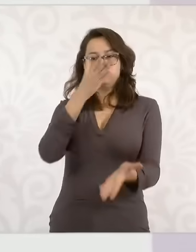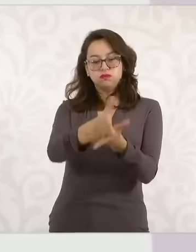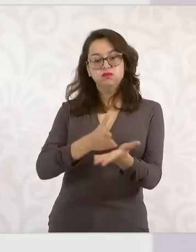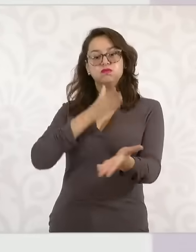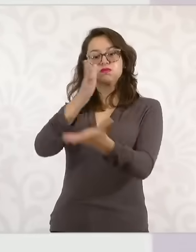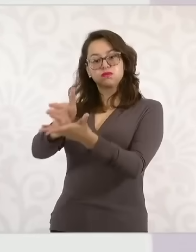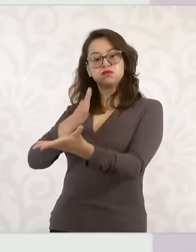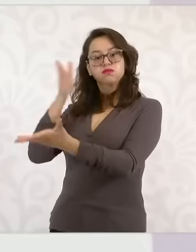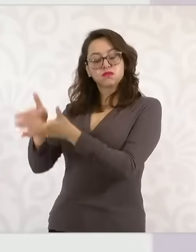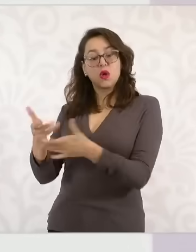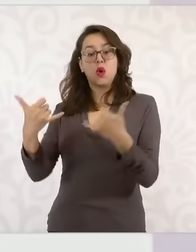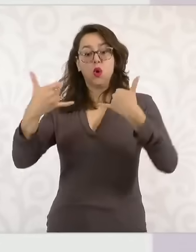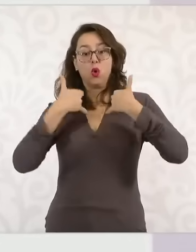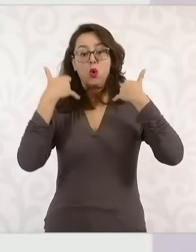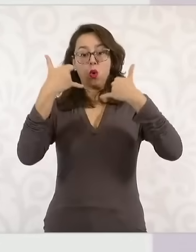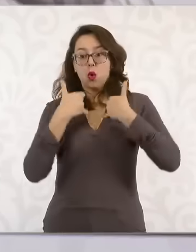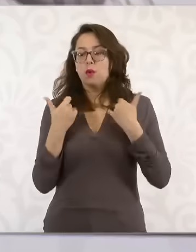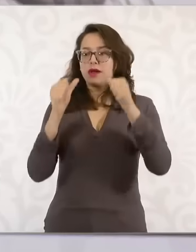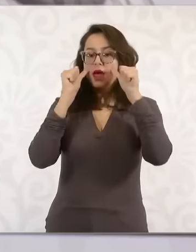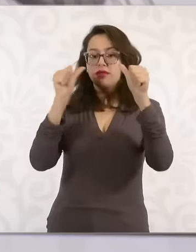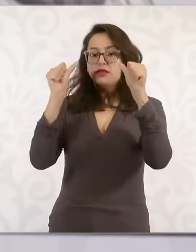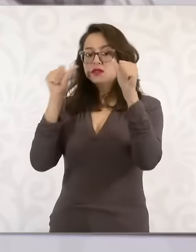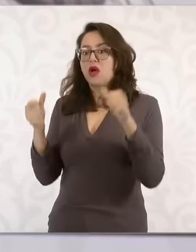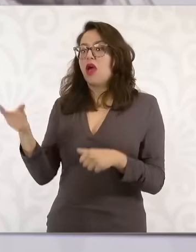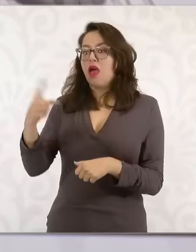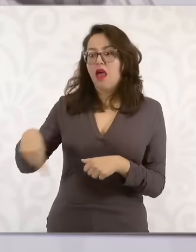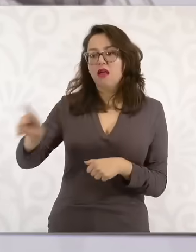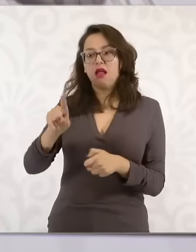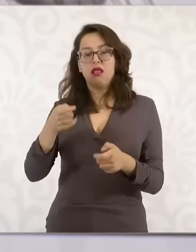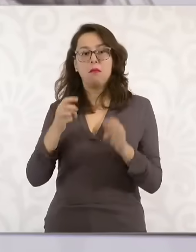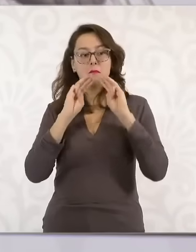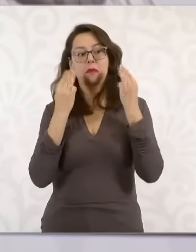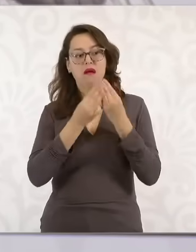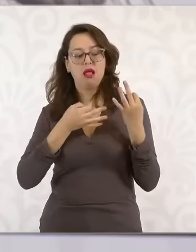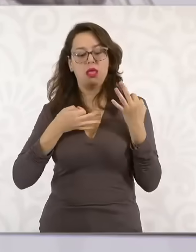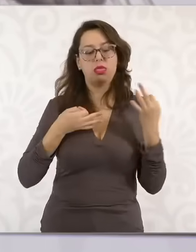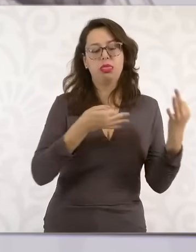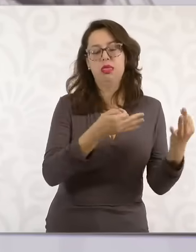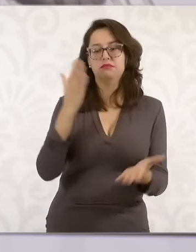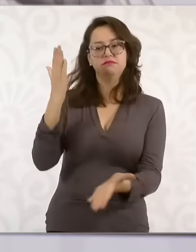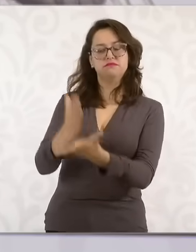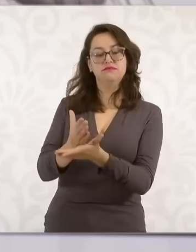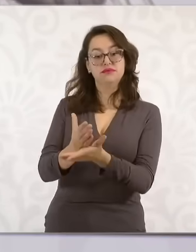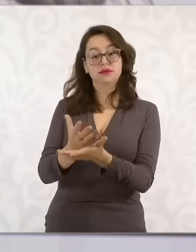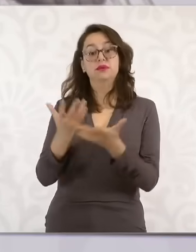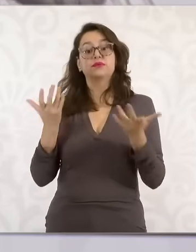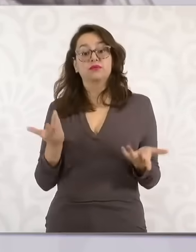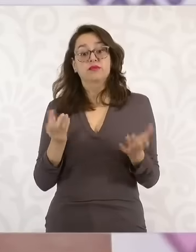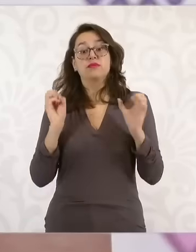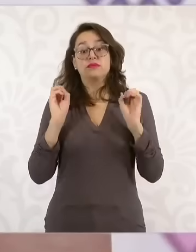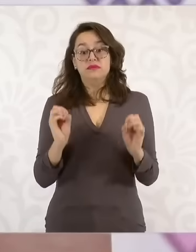jóvenes puedan no estar en riesgo de acercarse a un grupo delictivo y si ya están en